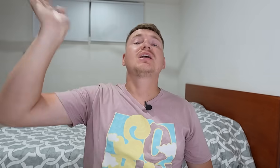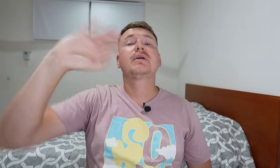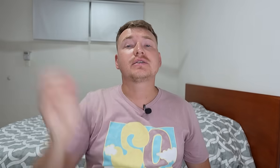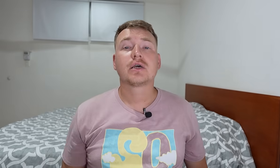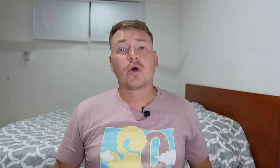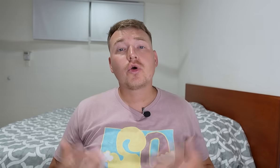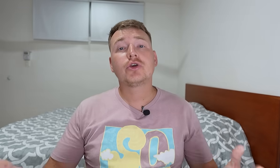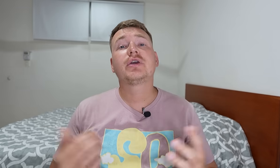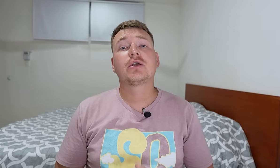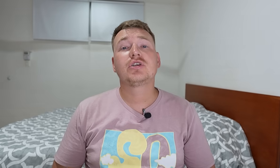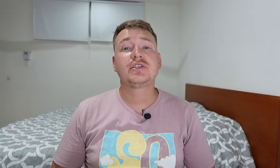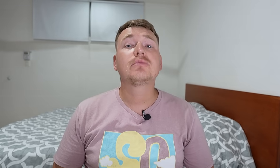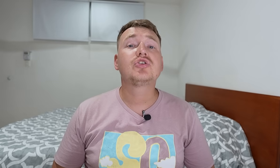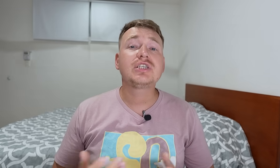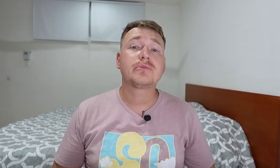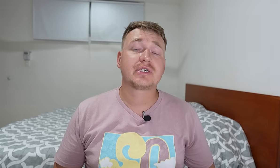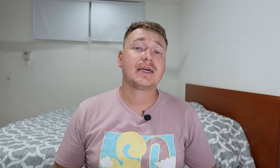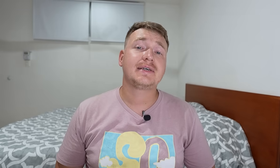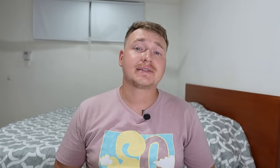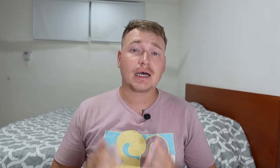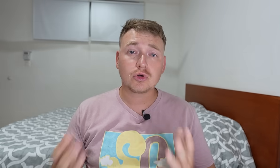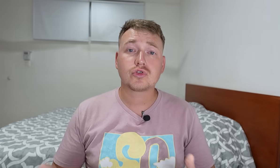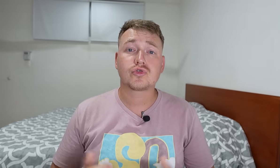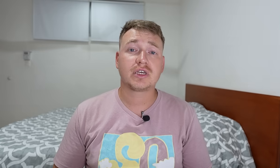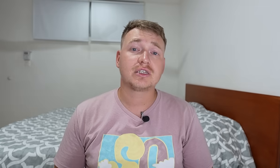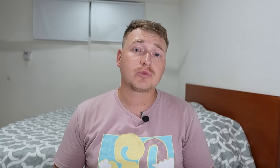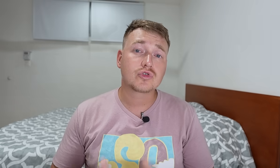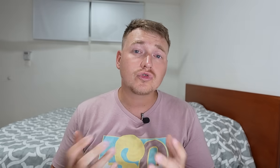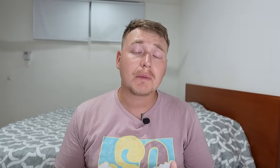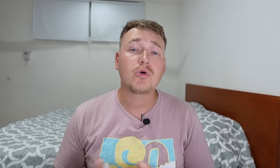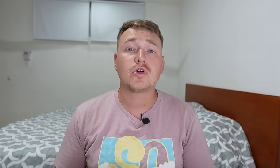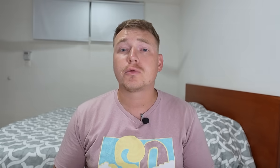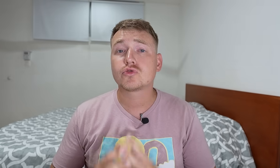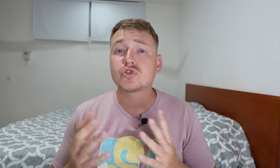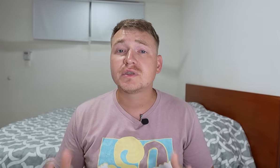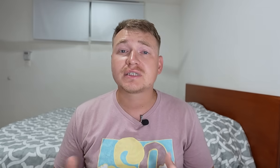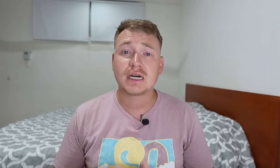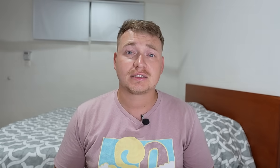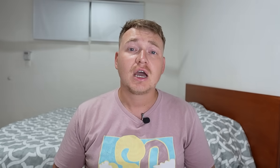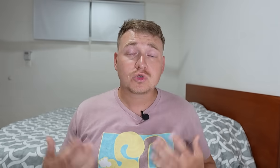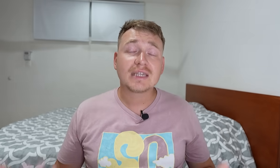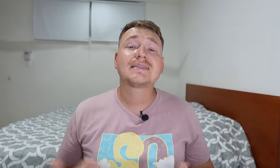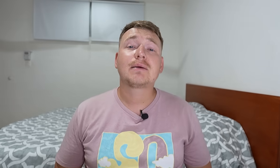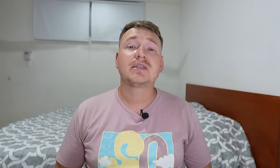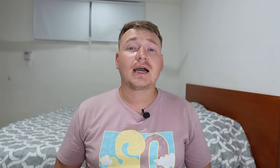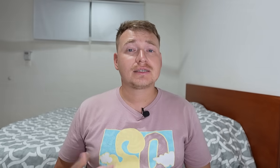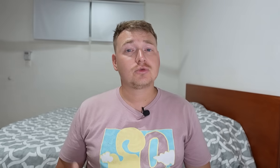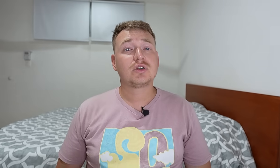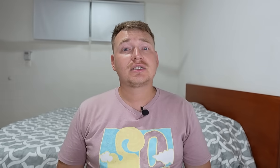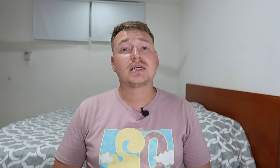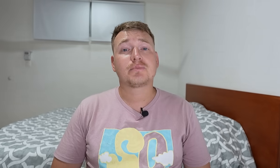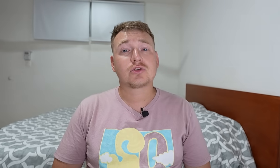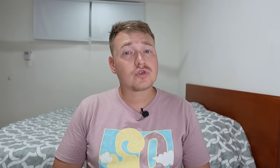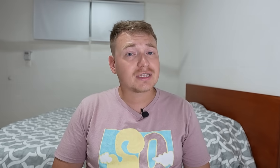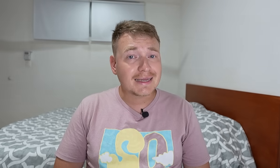Saludos amigos y amigas. Hoy yo quiero decir muchísimas gracias a todos ustedes por su apoyo, por sus mensajes. Ustedes saben que hace